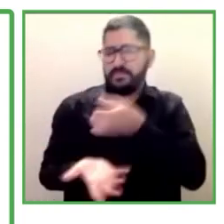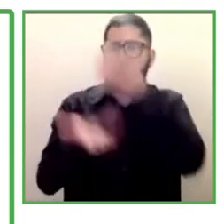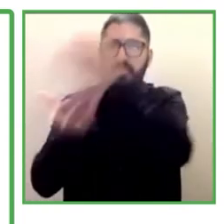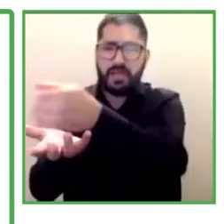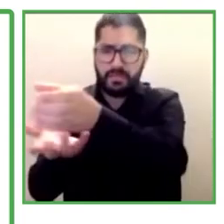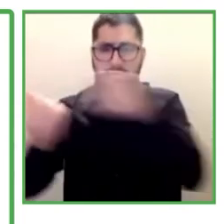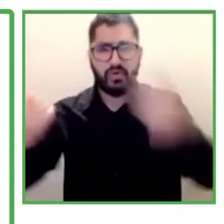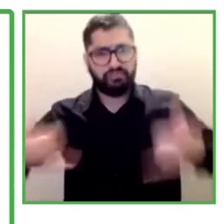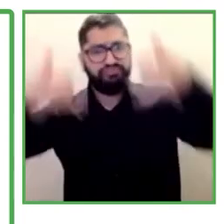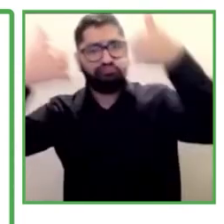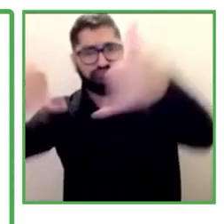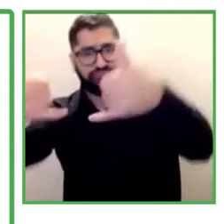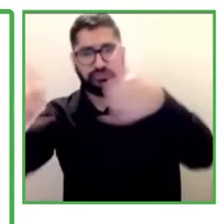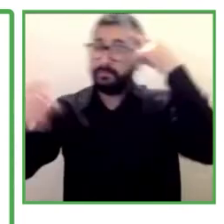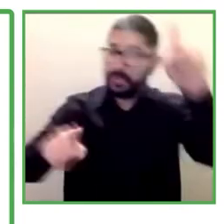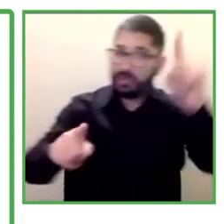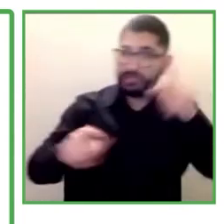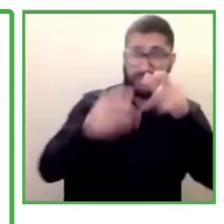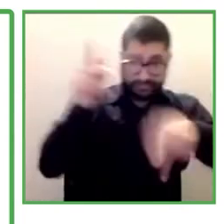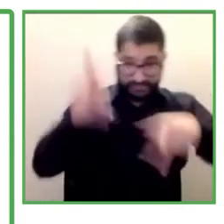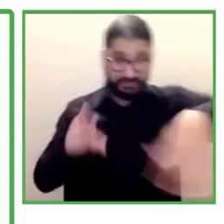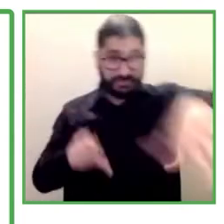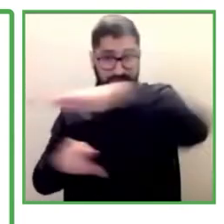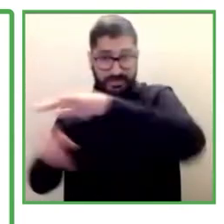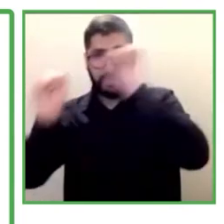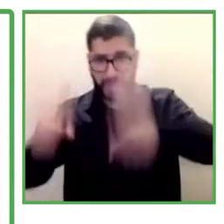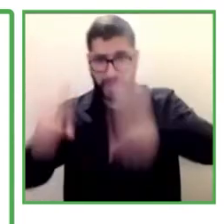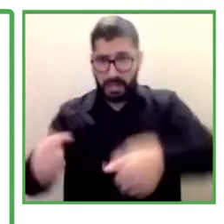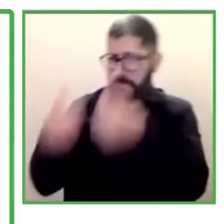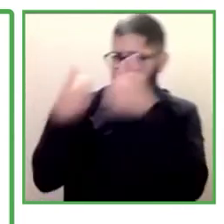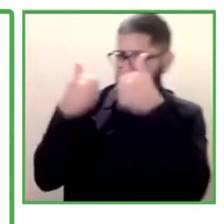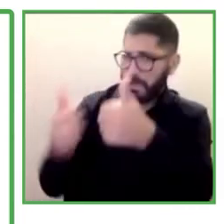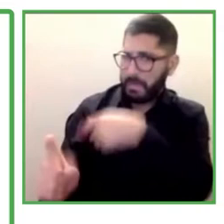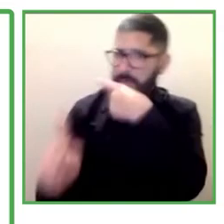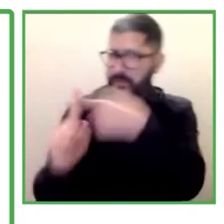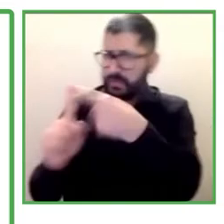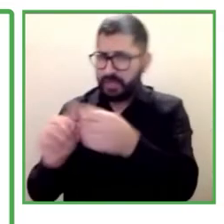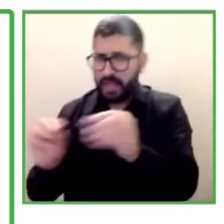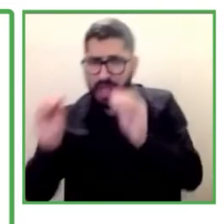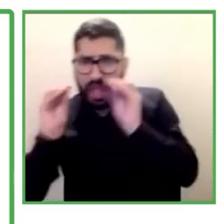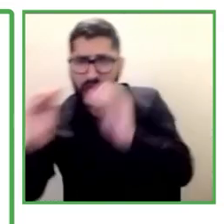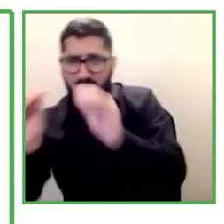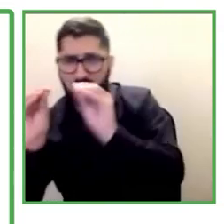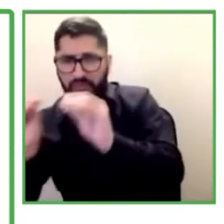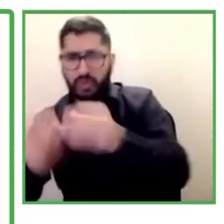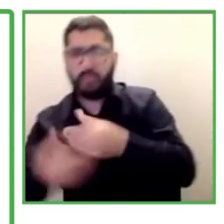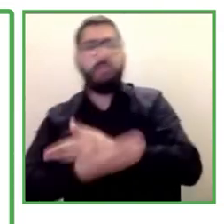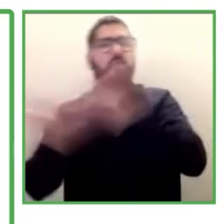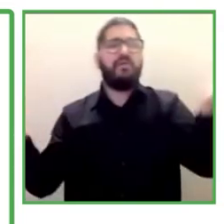labor en la promoción del empleo público de las personas con discapacidad intelectual. Y